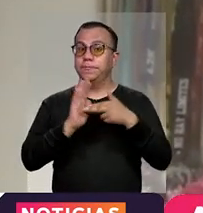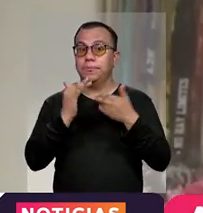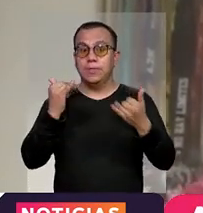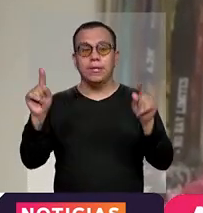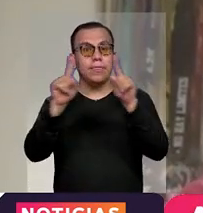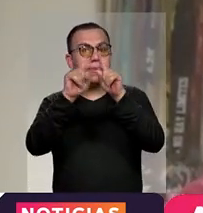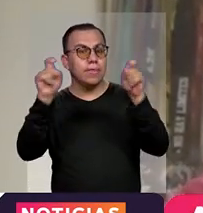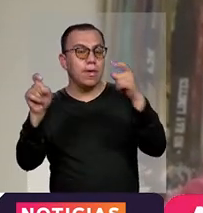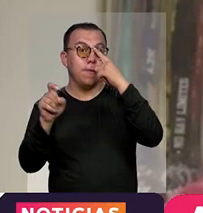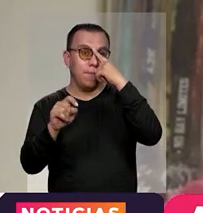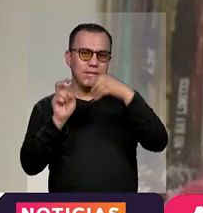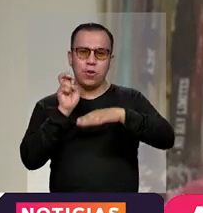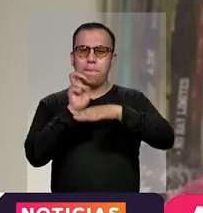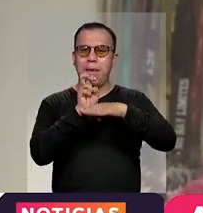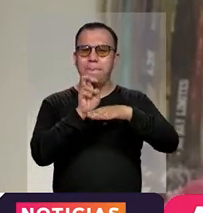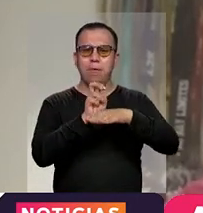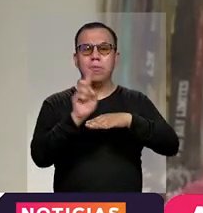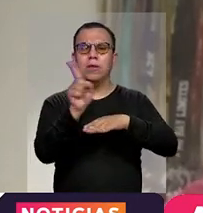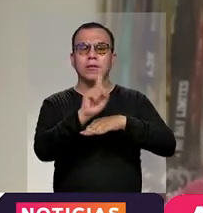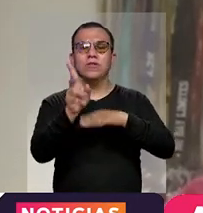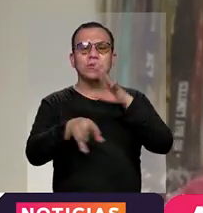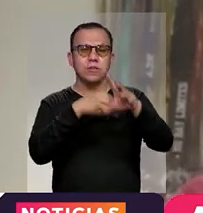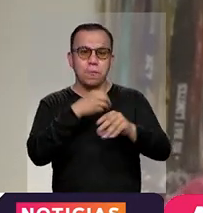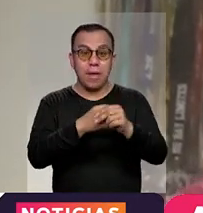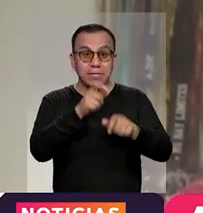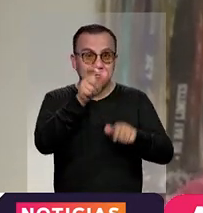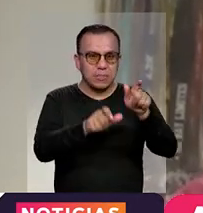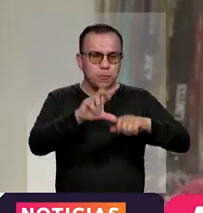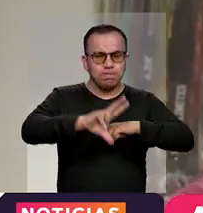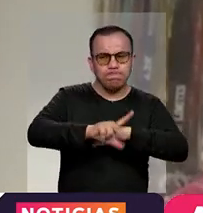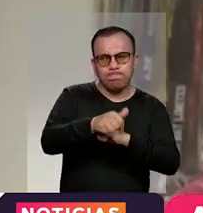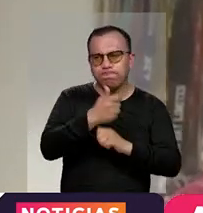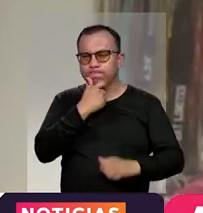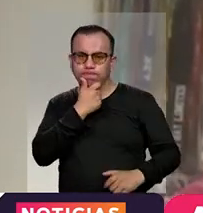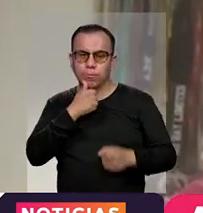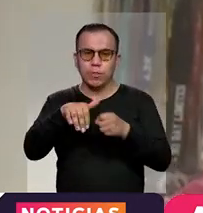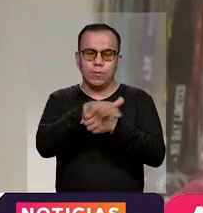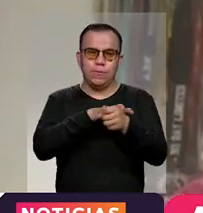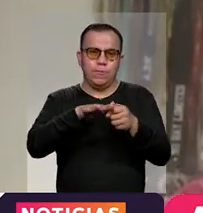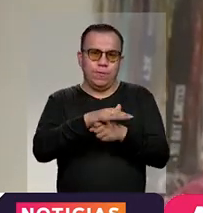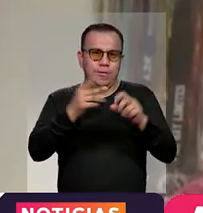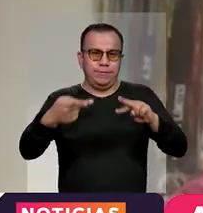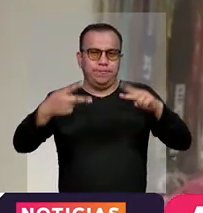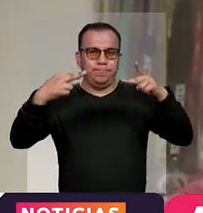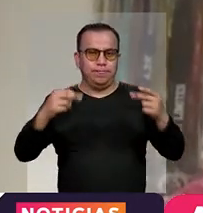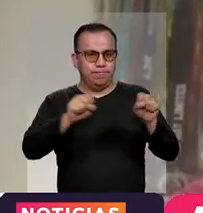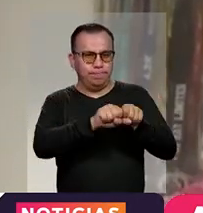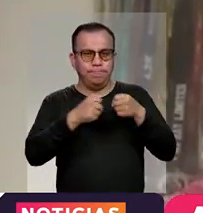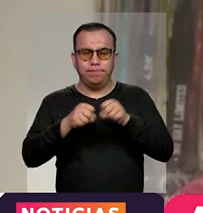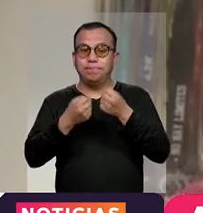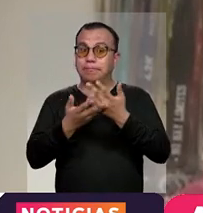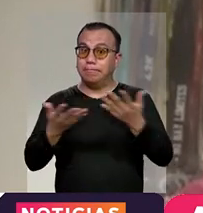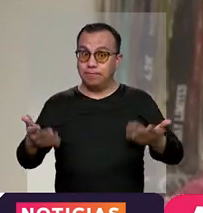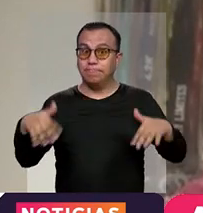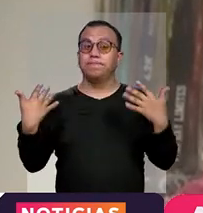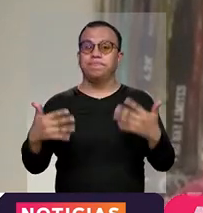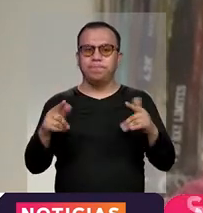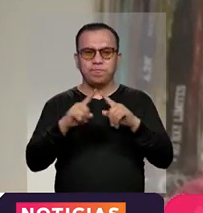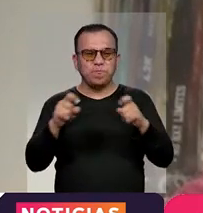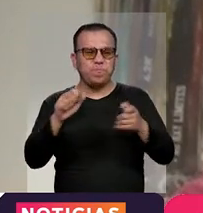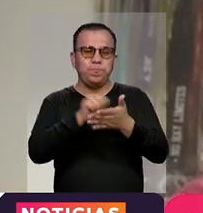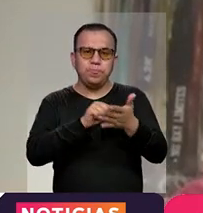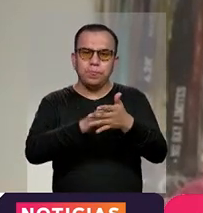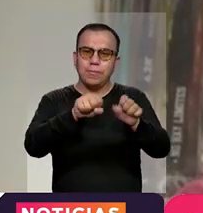el tema de los colados, sino también para el vandalismo y situaciones adversas de destrucciones que sufren los